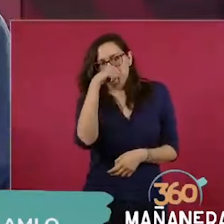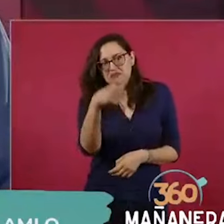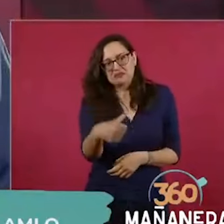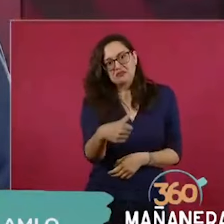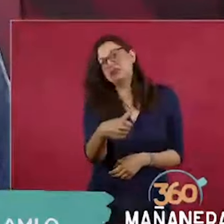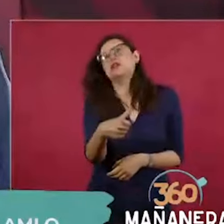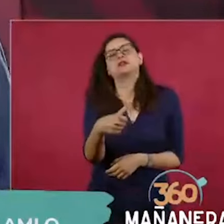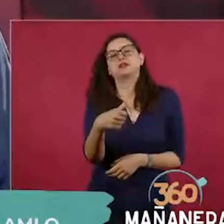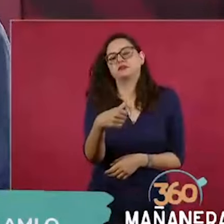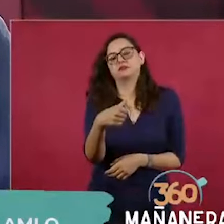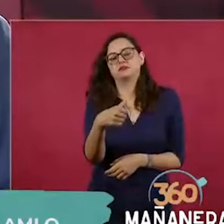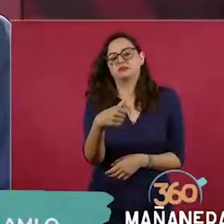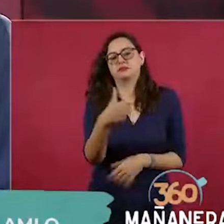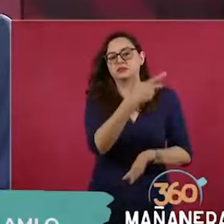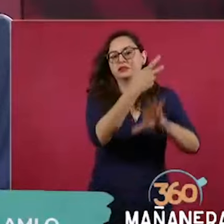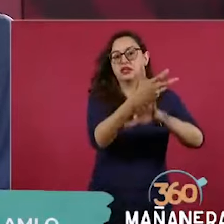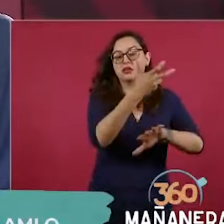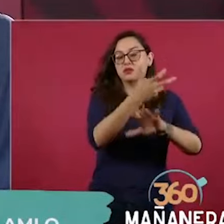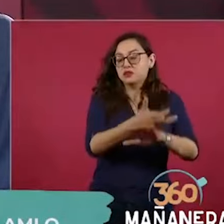no ganan en Estados Unidos.